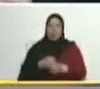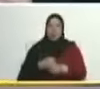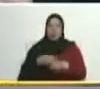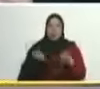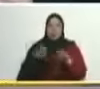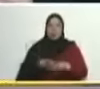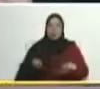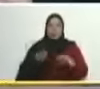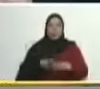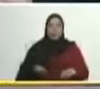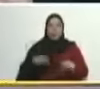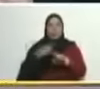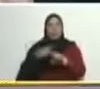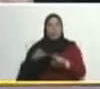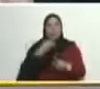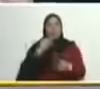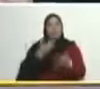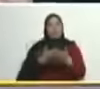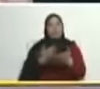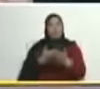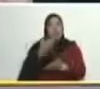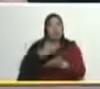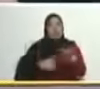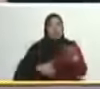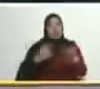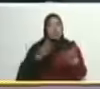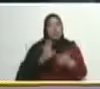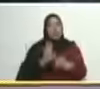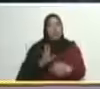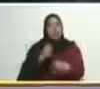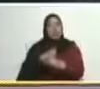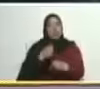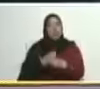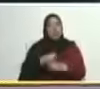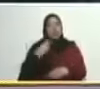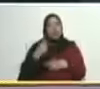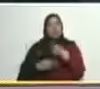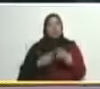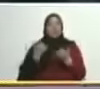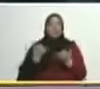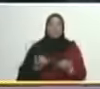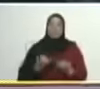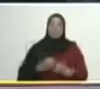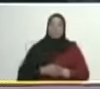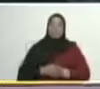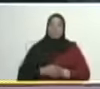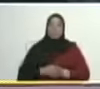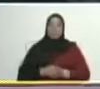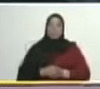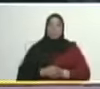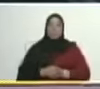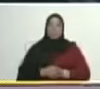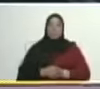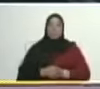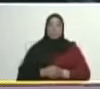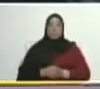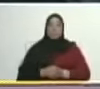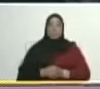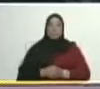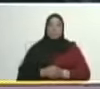las diferentes propuestas que se han presentado de parte de